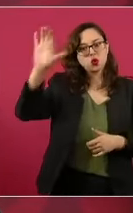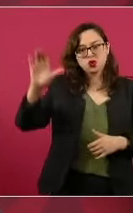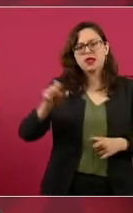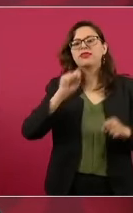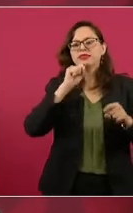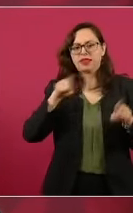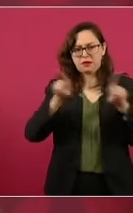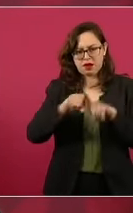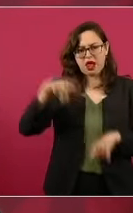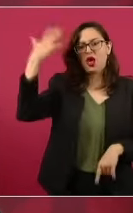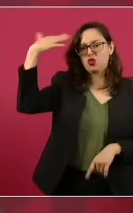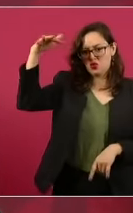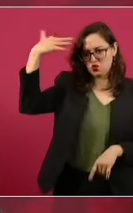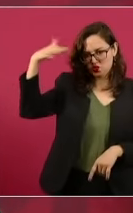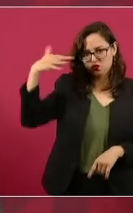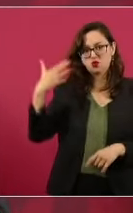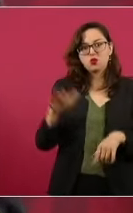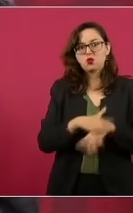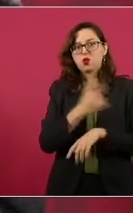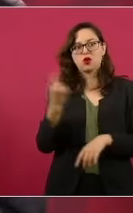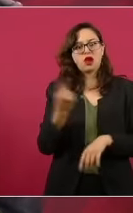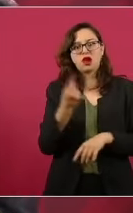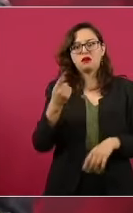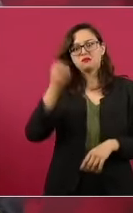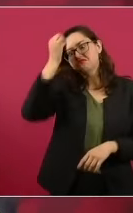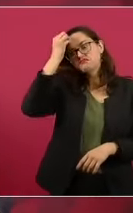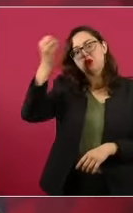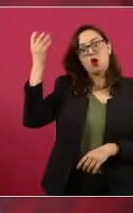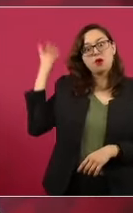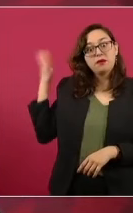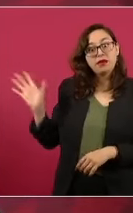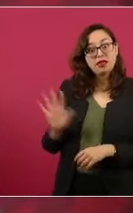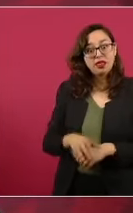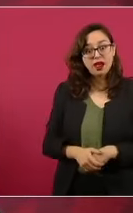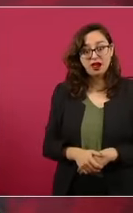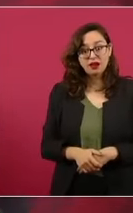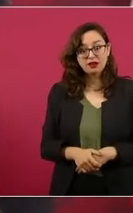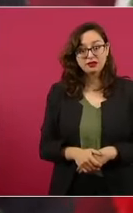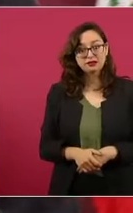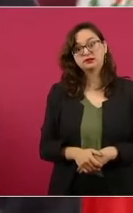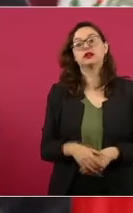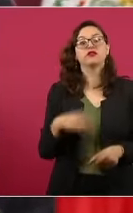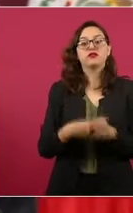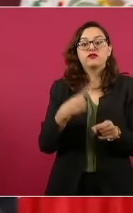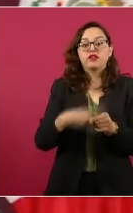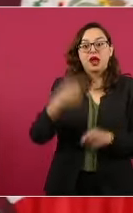algunos adultos que padecen de amnesia,